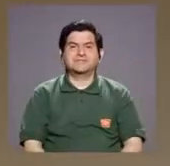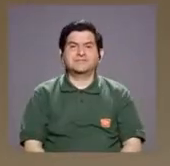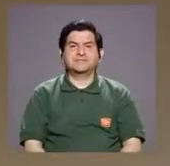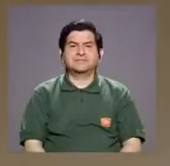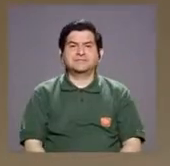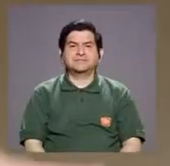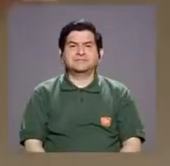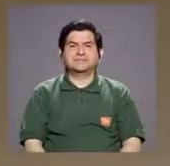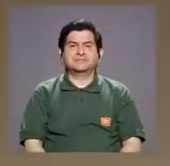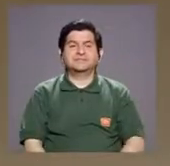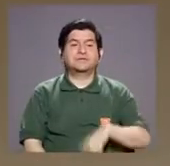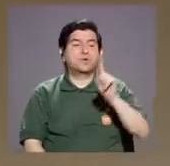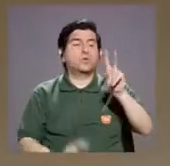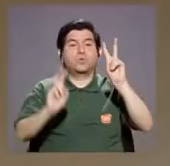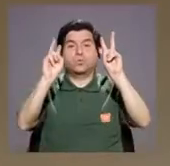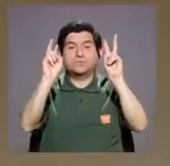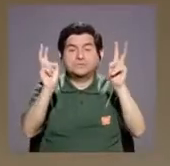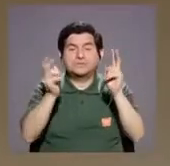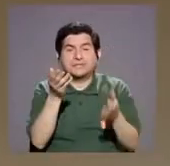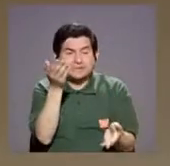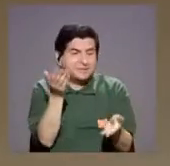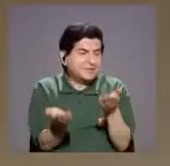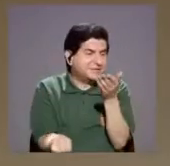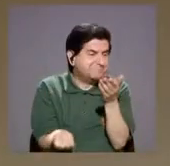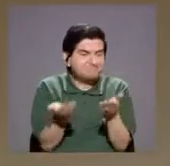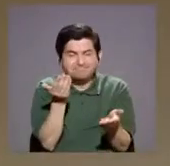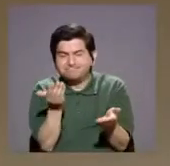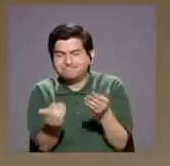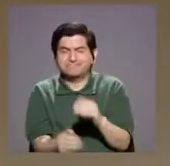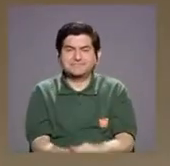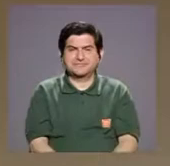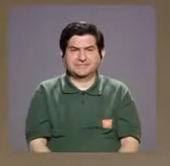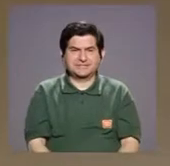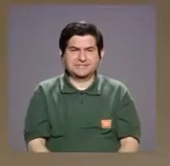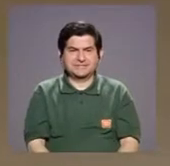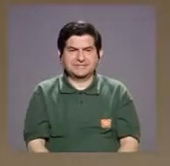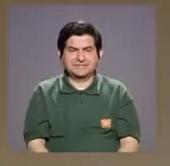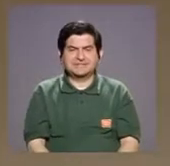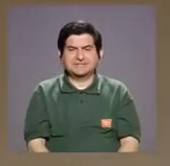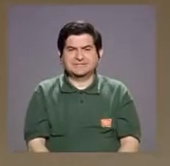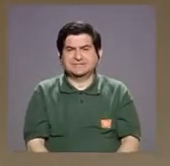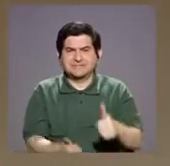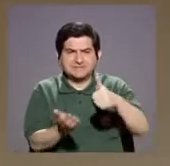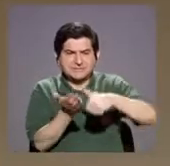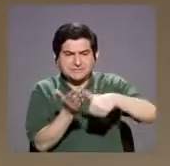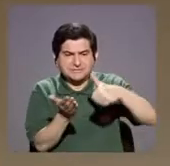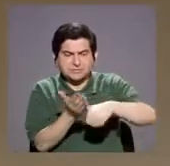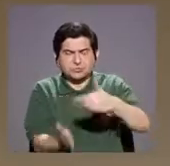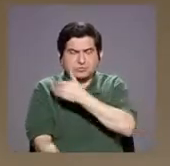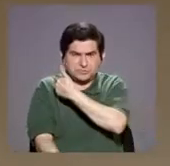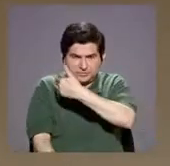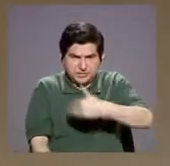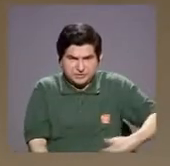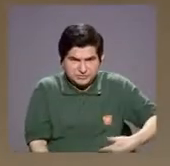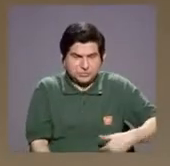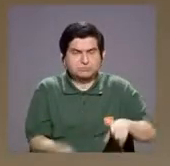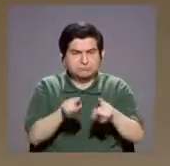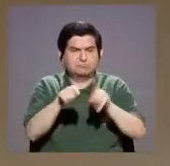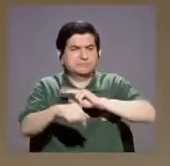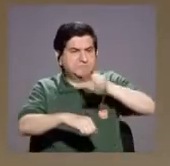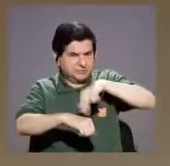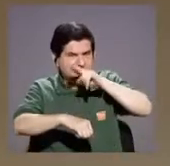que iría un poco las elecciones presidenciales son nacionales